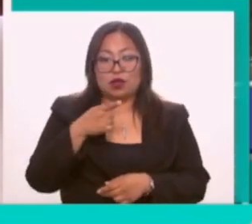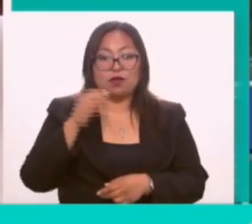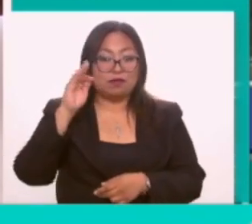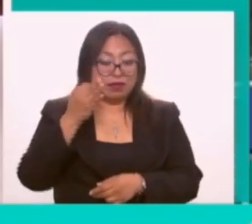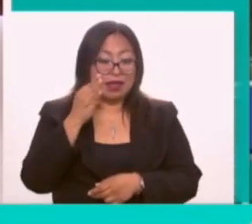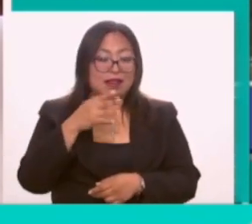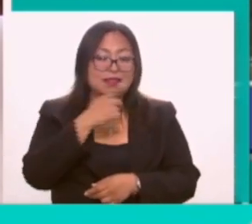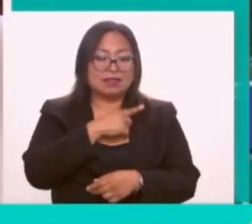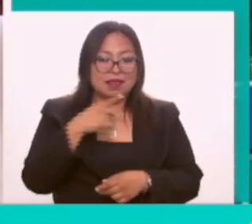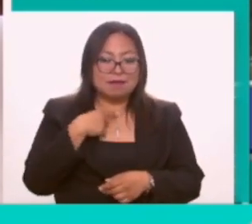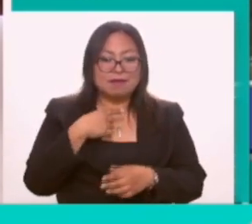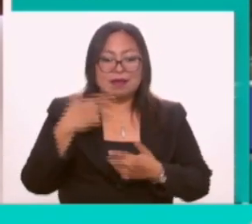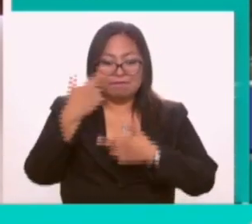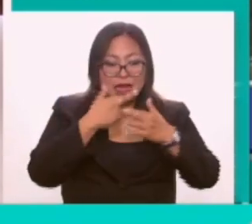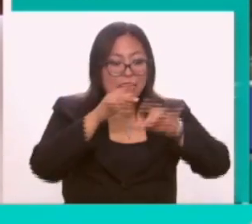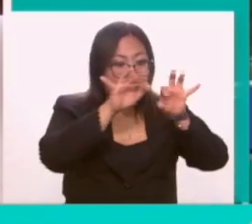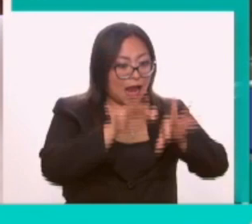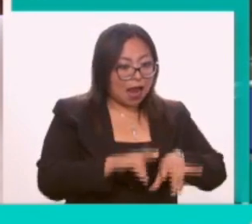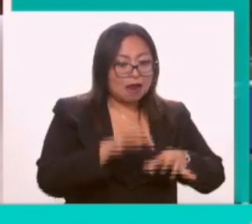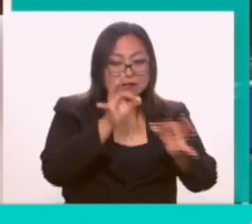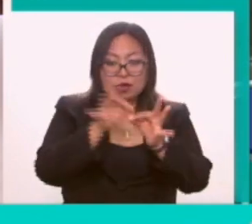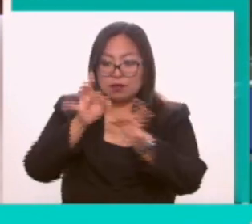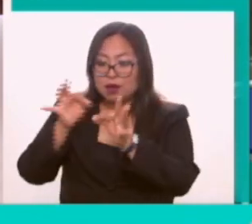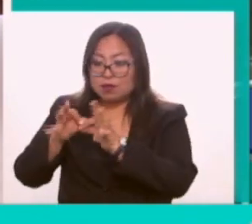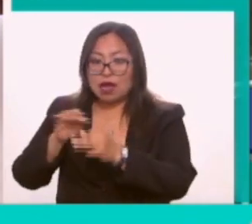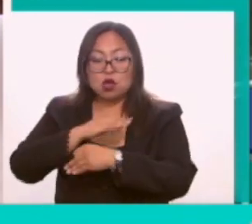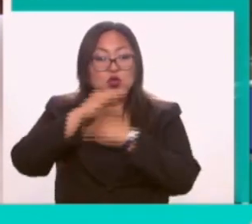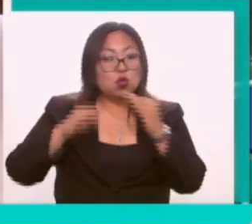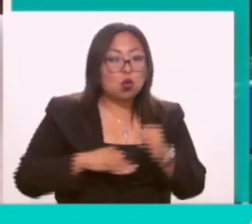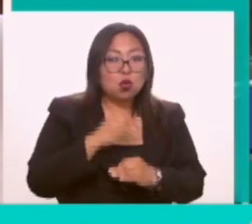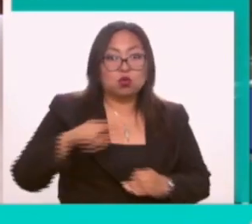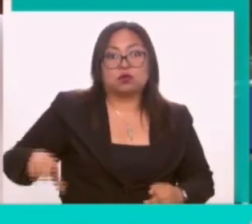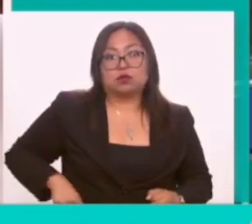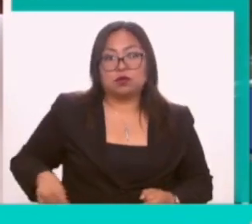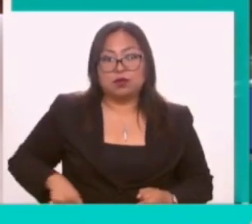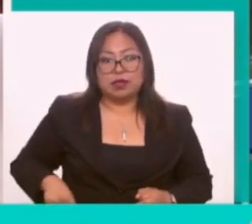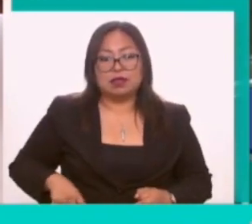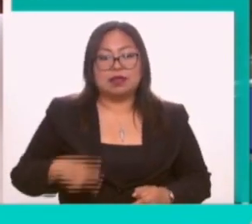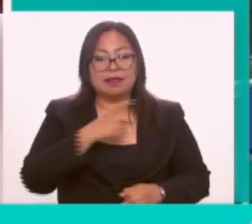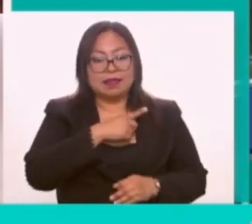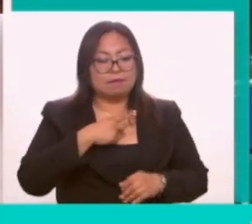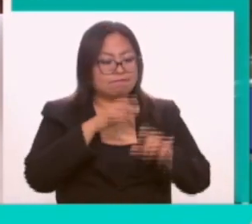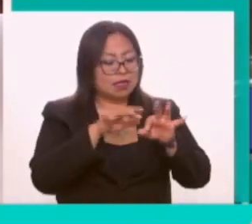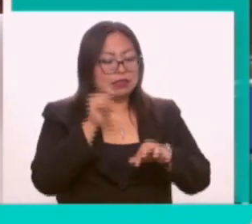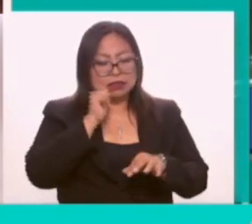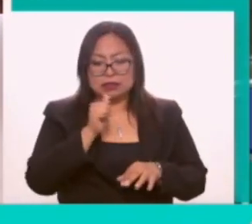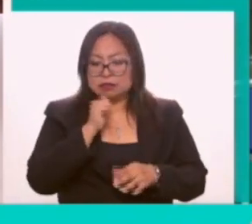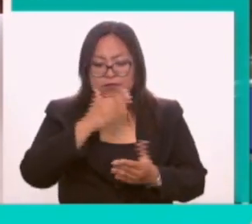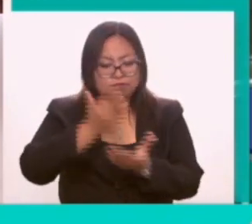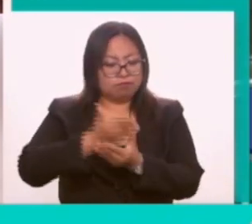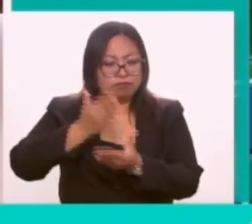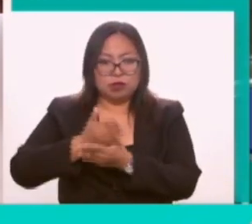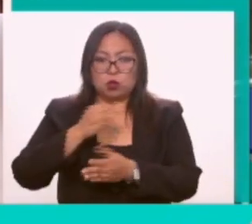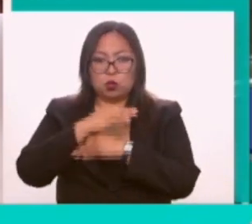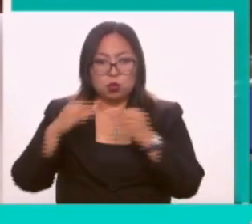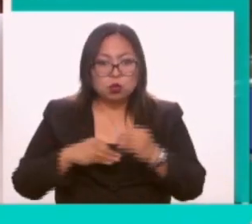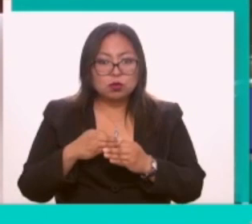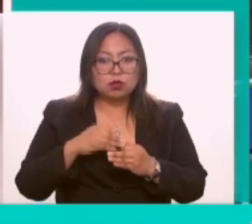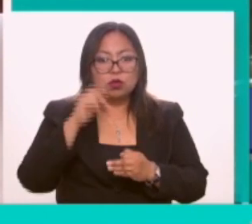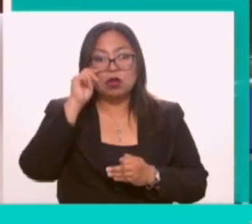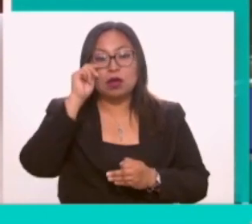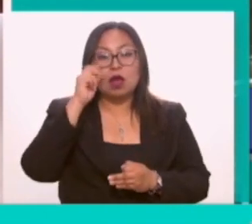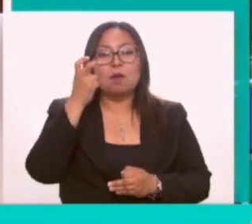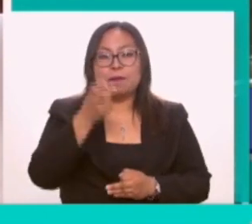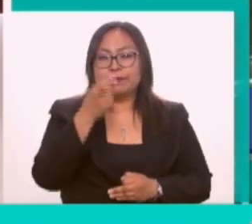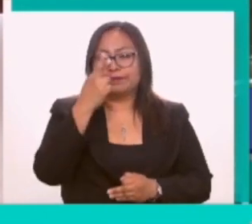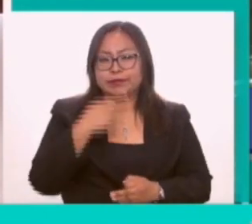públicos que documentemos el ejercicio de nuestras atribuciones, facultades y competencias, lo que sin duda